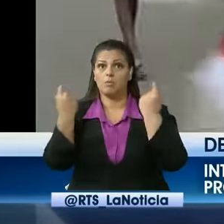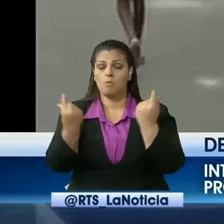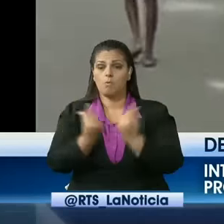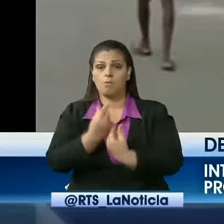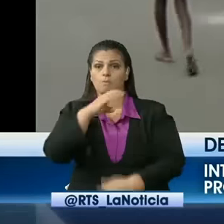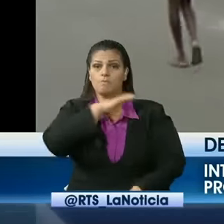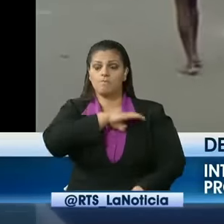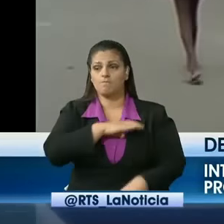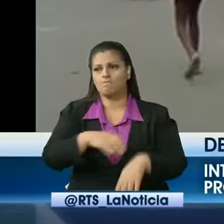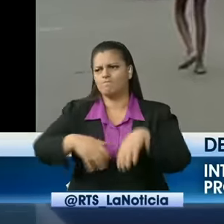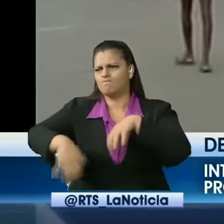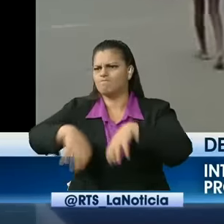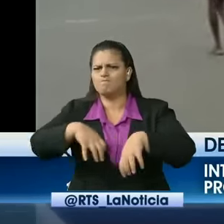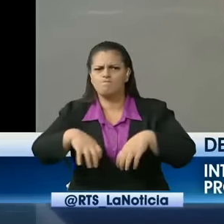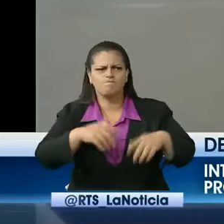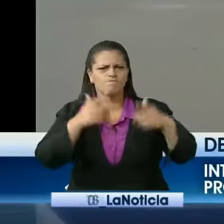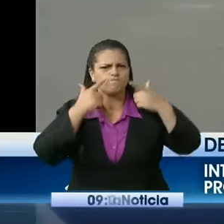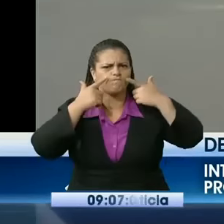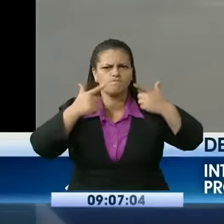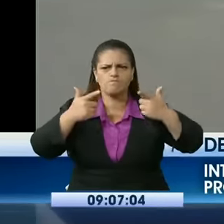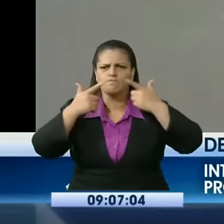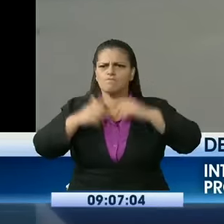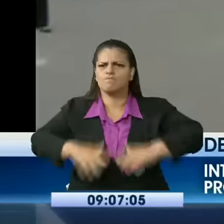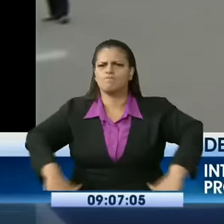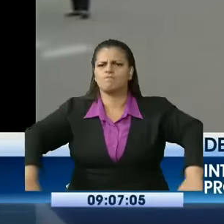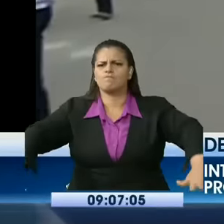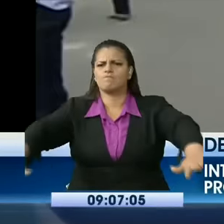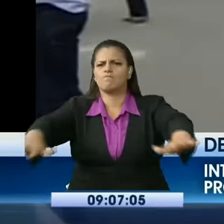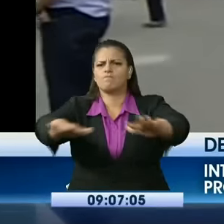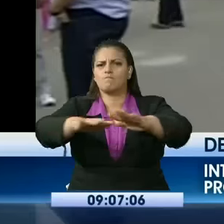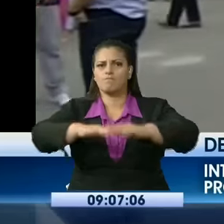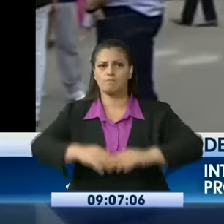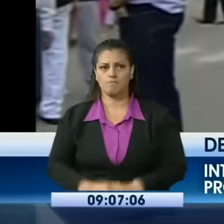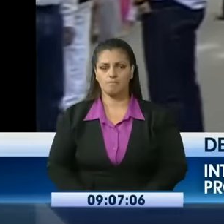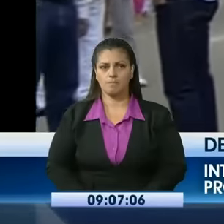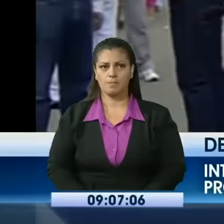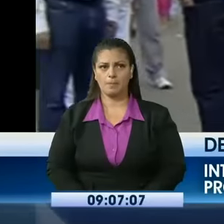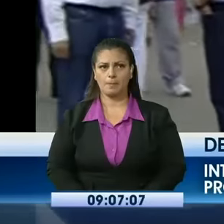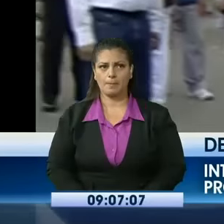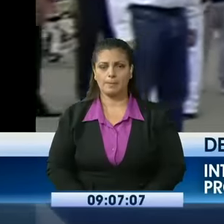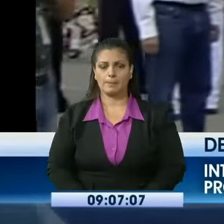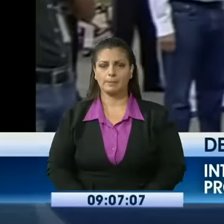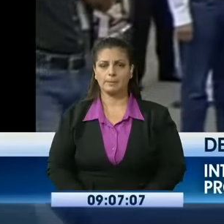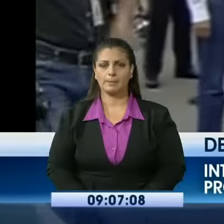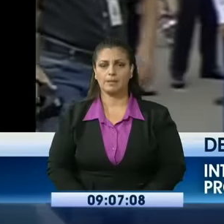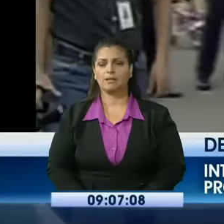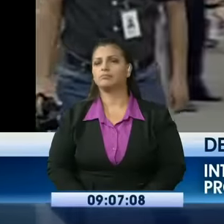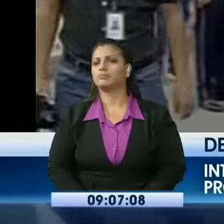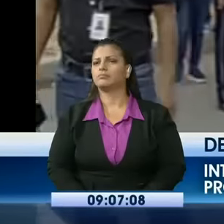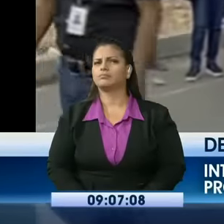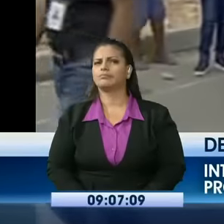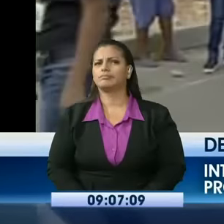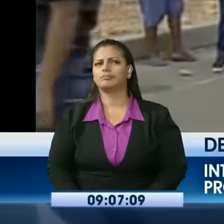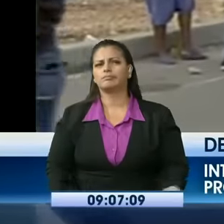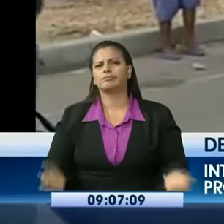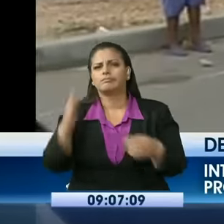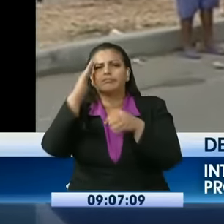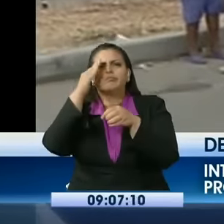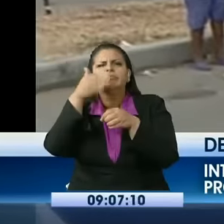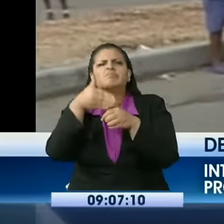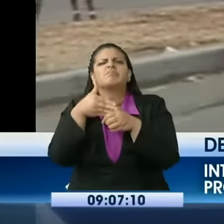operativos de seguridad en toda la zona. Operativos dedicados, orientados principalmente a buscar